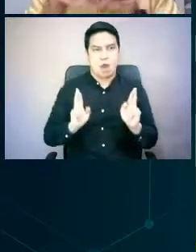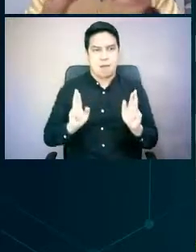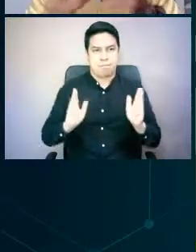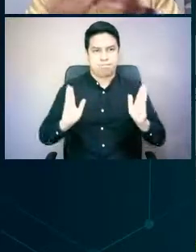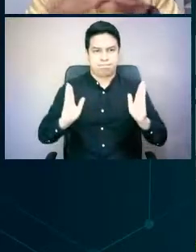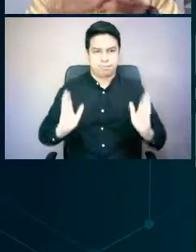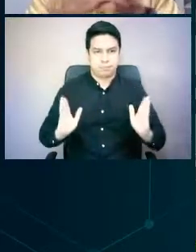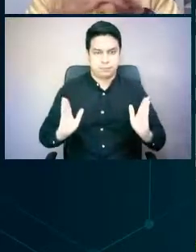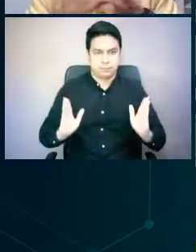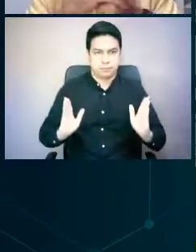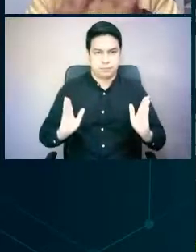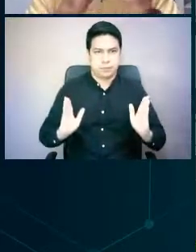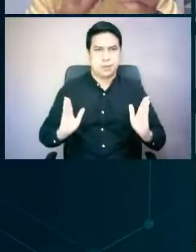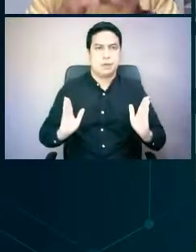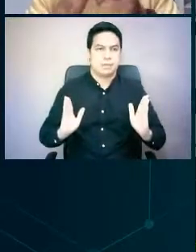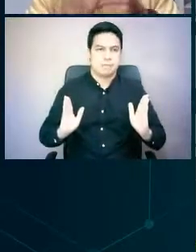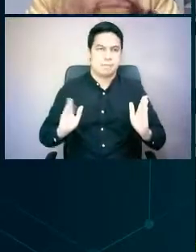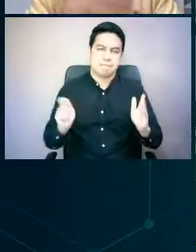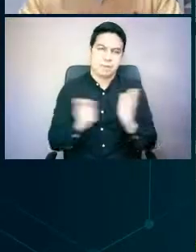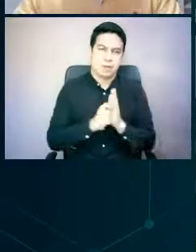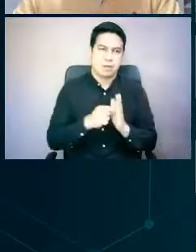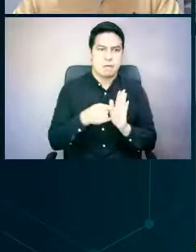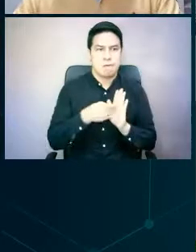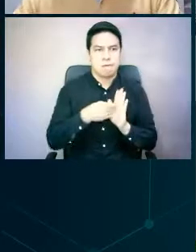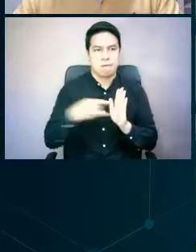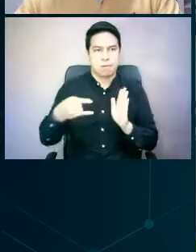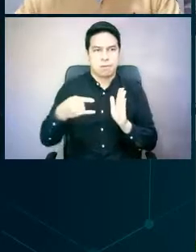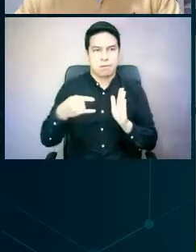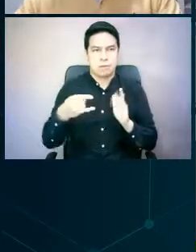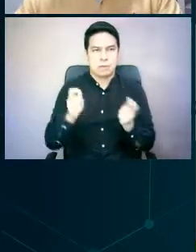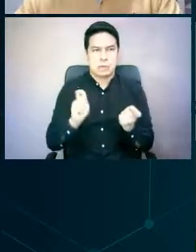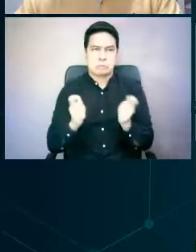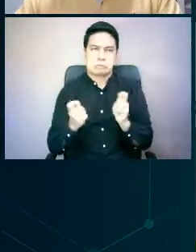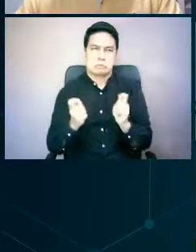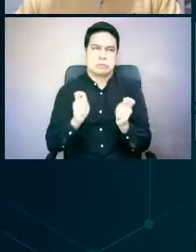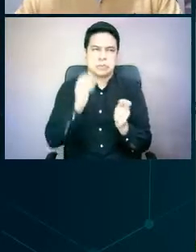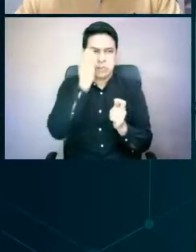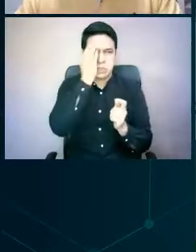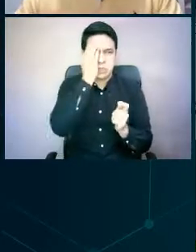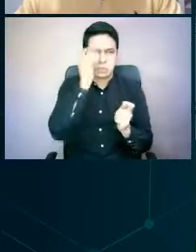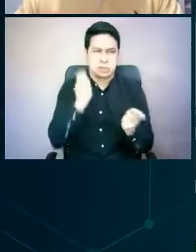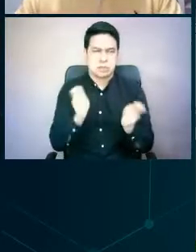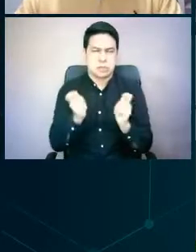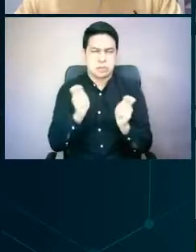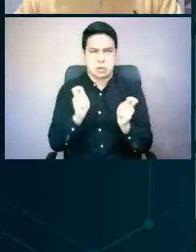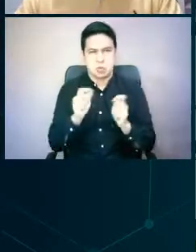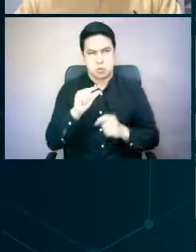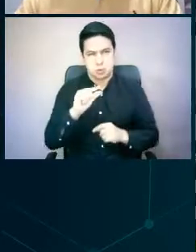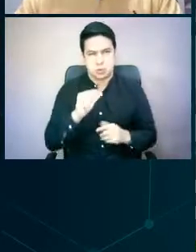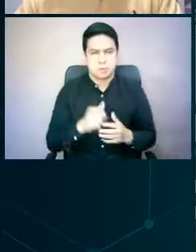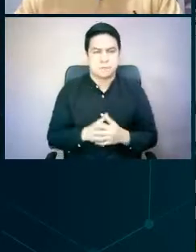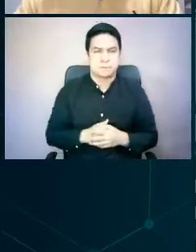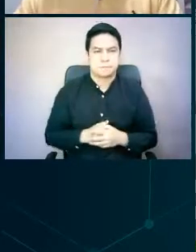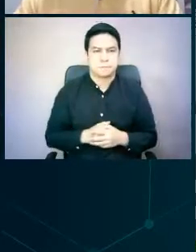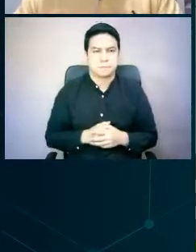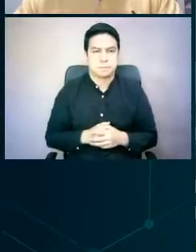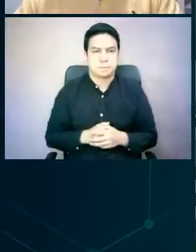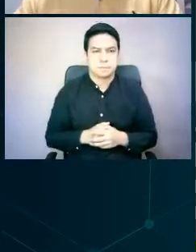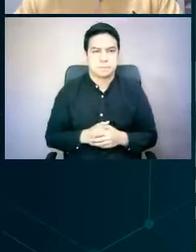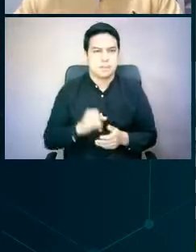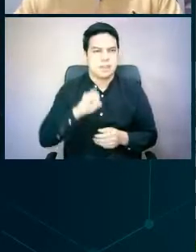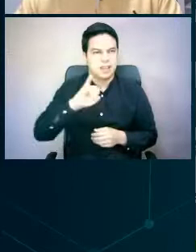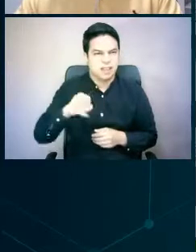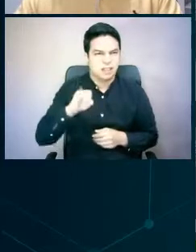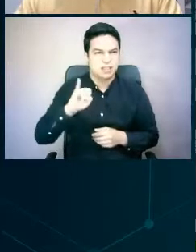que se desfasa la señal respecto a su posición ideal en el tiempo. El jitter se produce por la congestión en